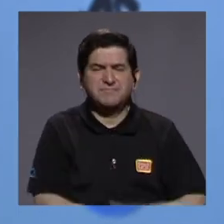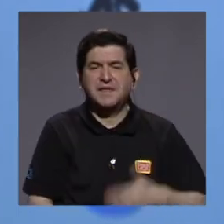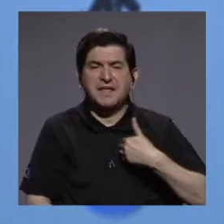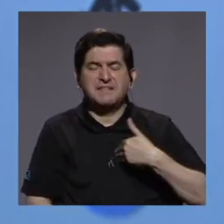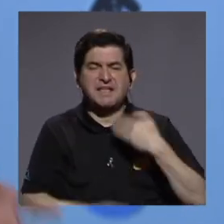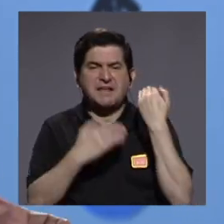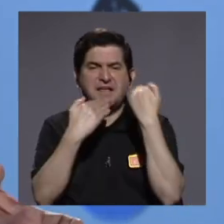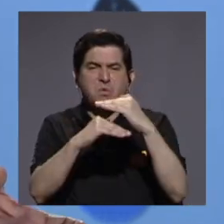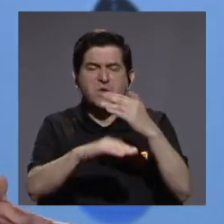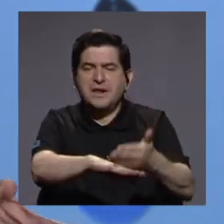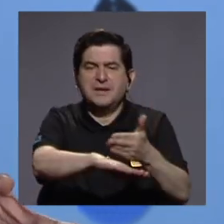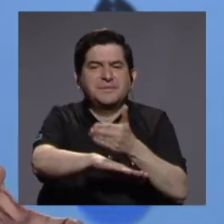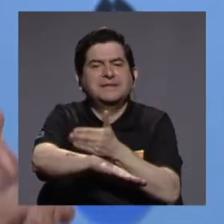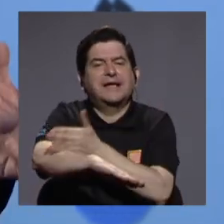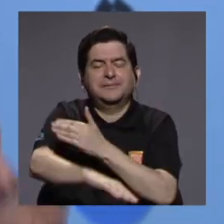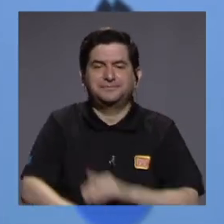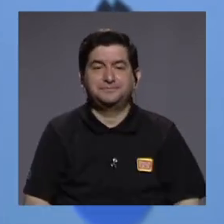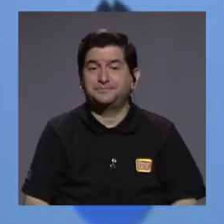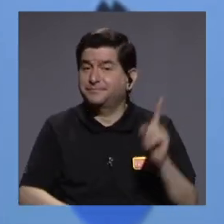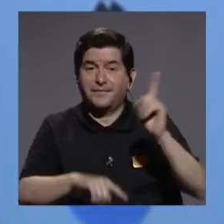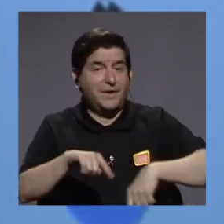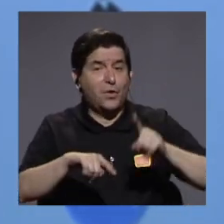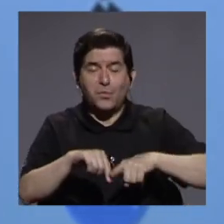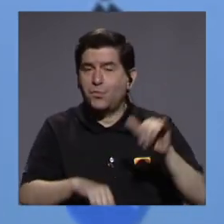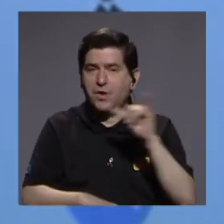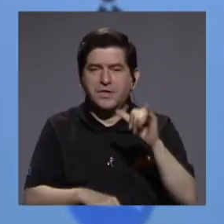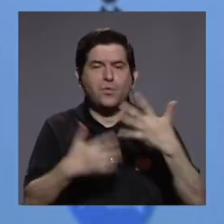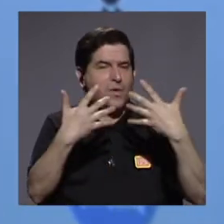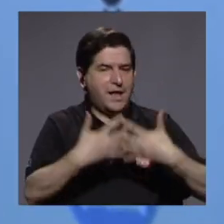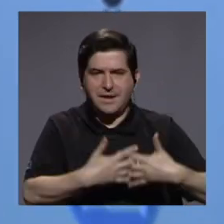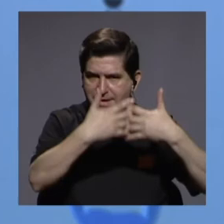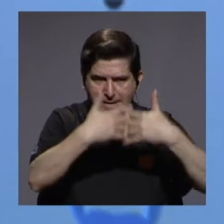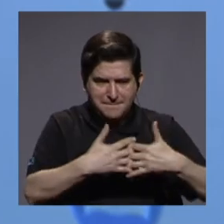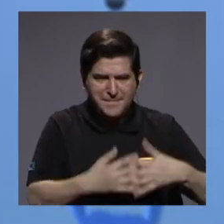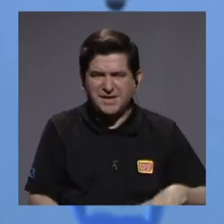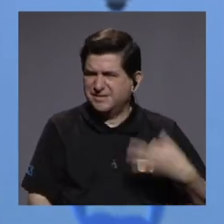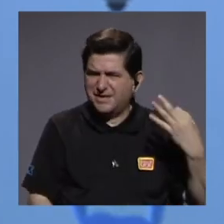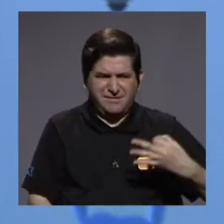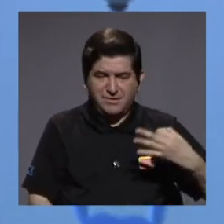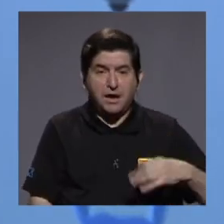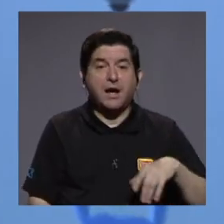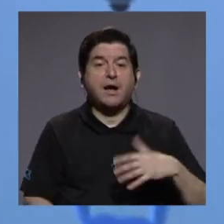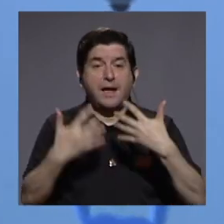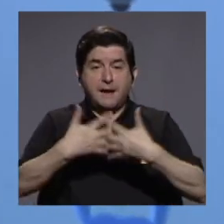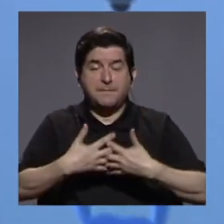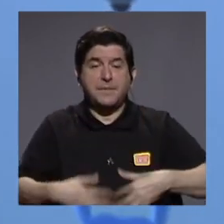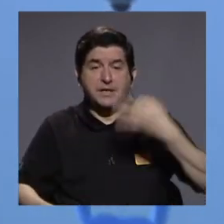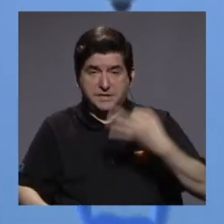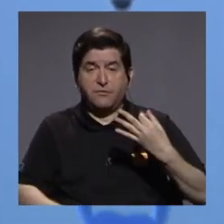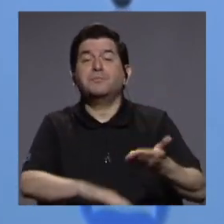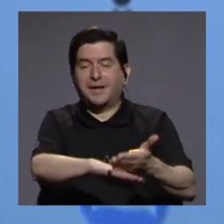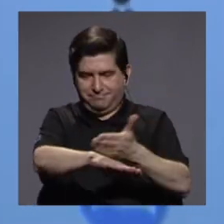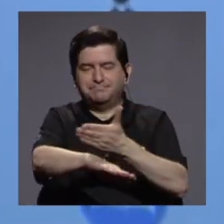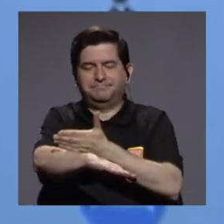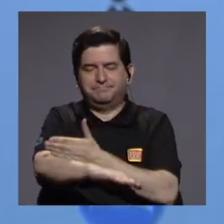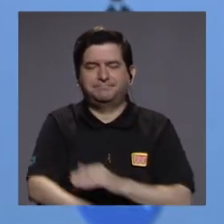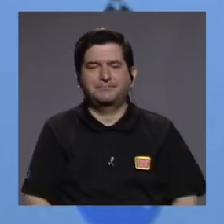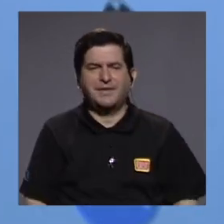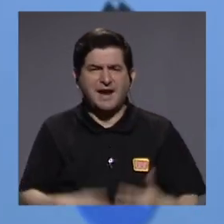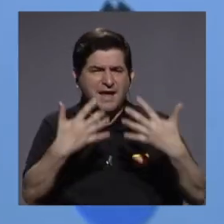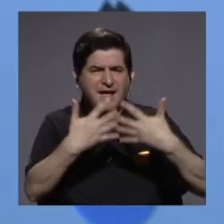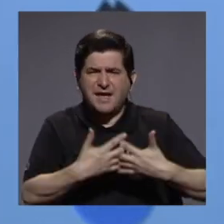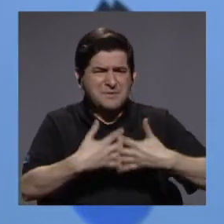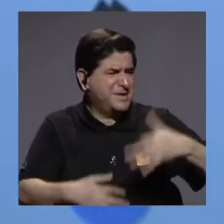un límite para el crecimiento o sea no puede crecer lo mismo una empresa informal que una empresa formal la empresa informal